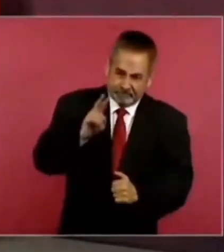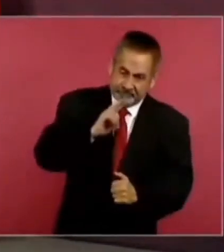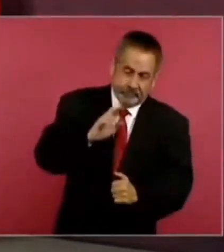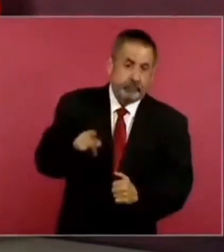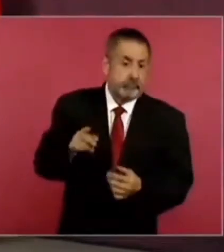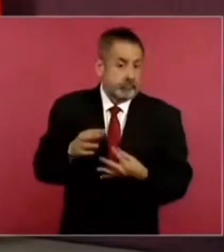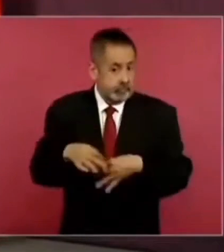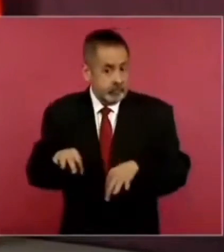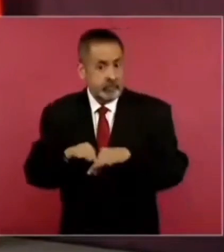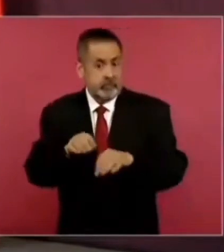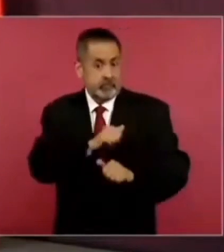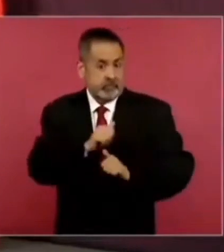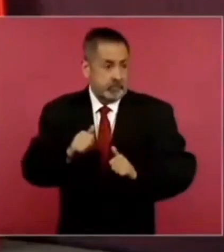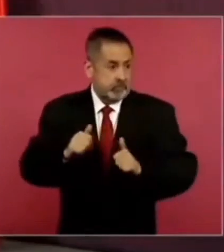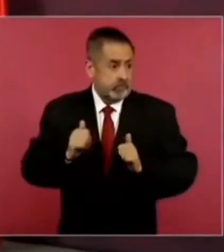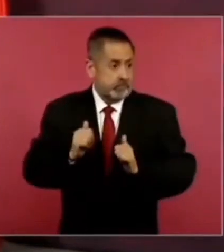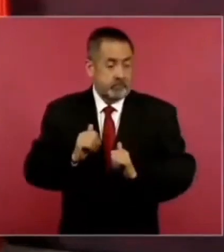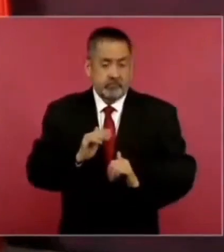tan importante